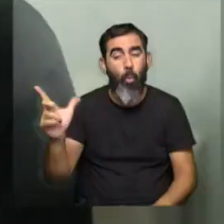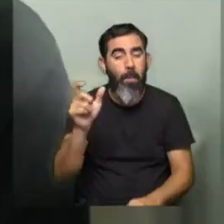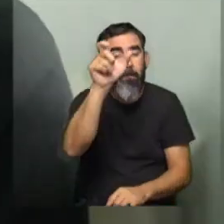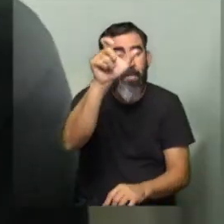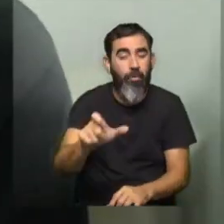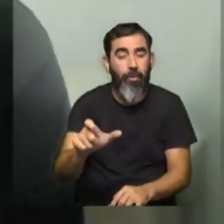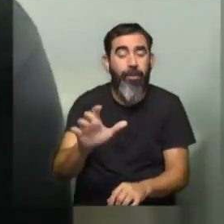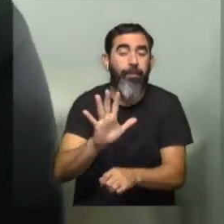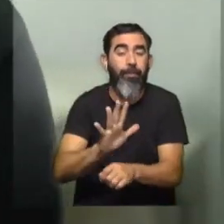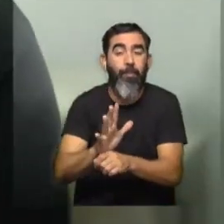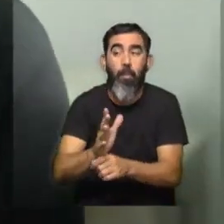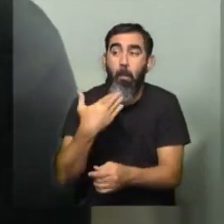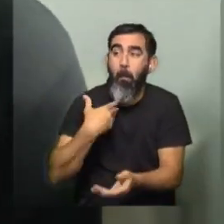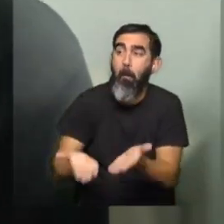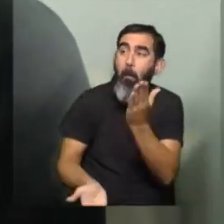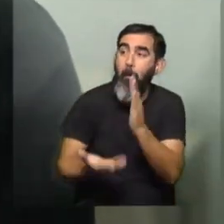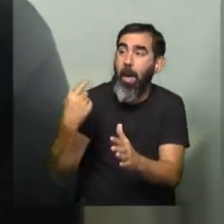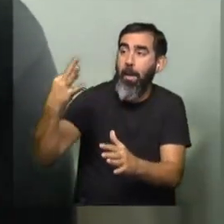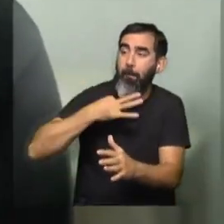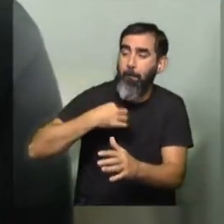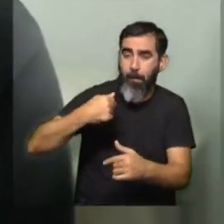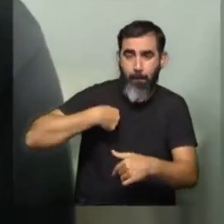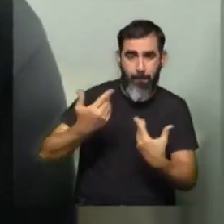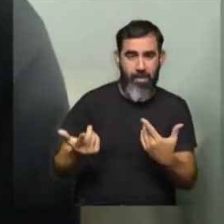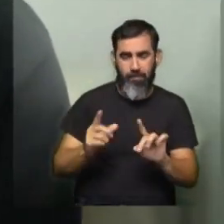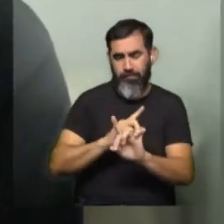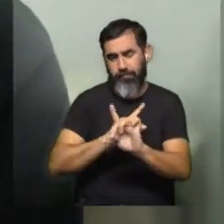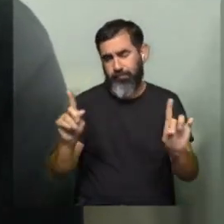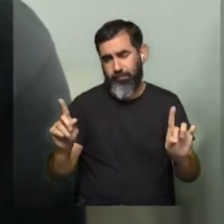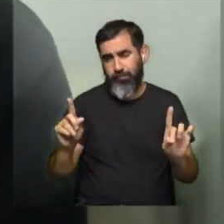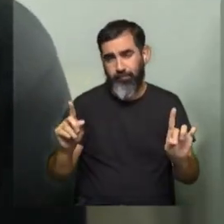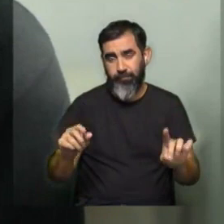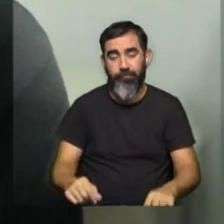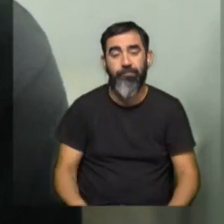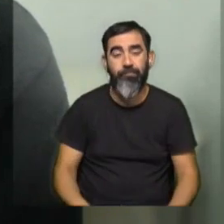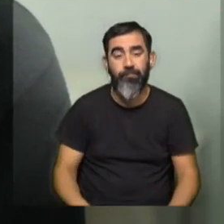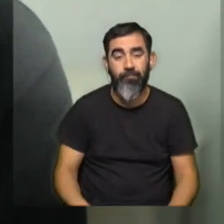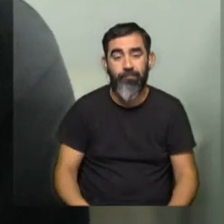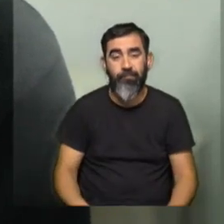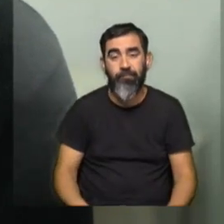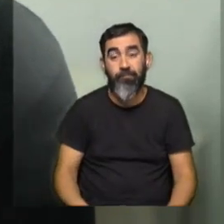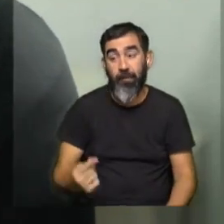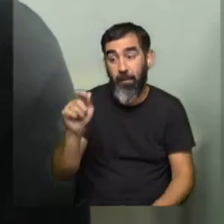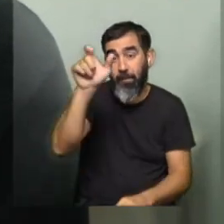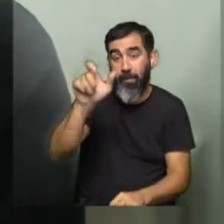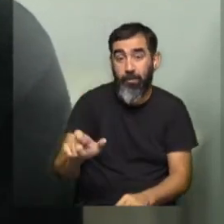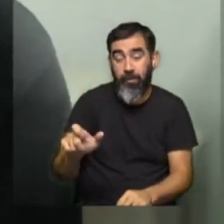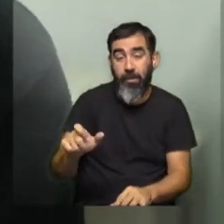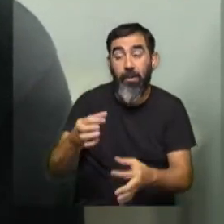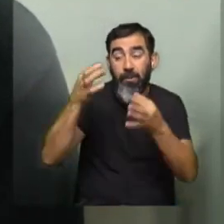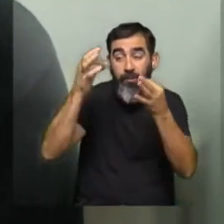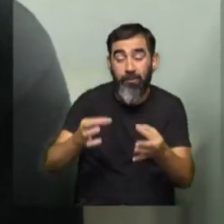persona que es como un atractor de mosquitos, sino que esa persona